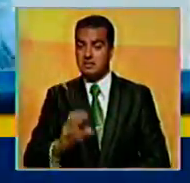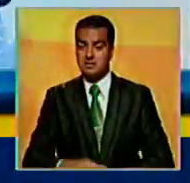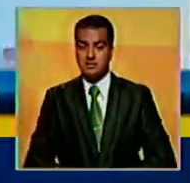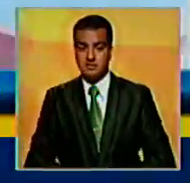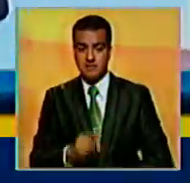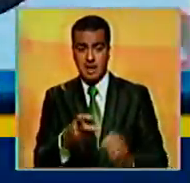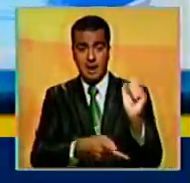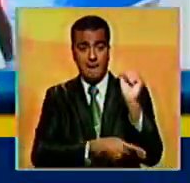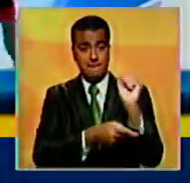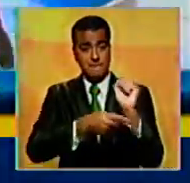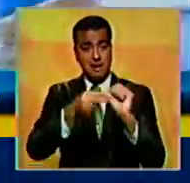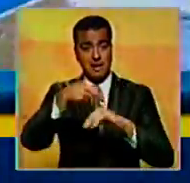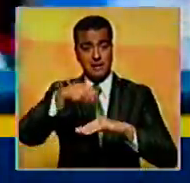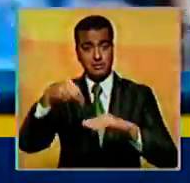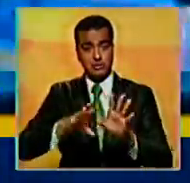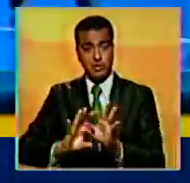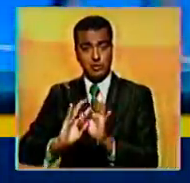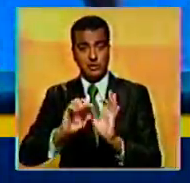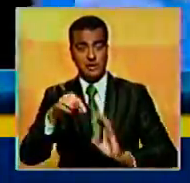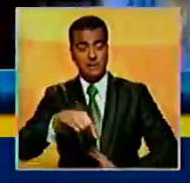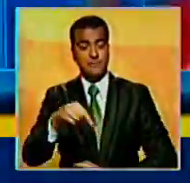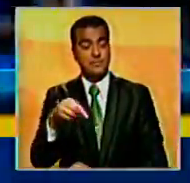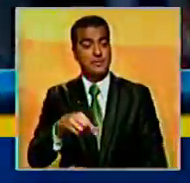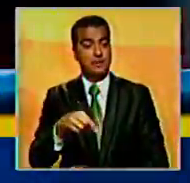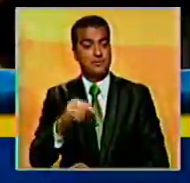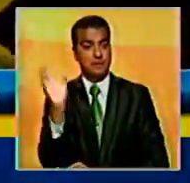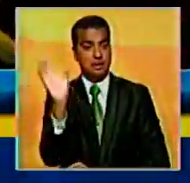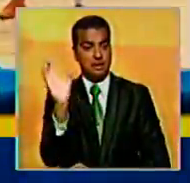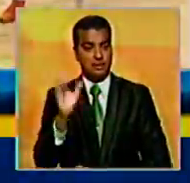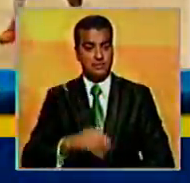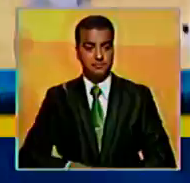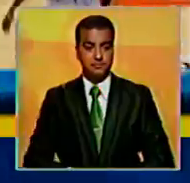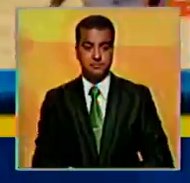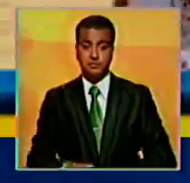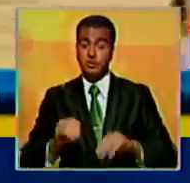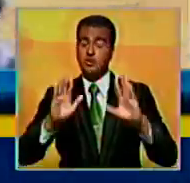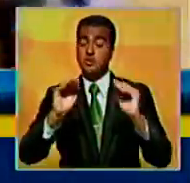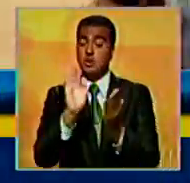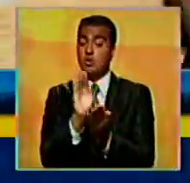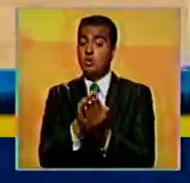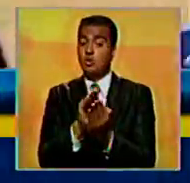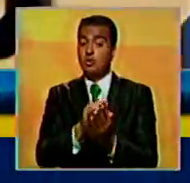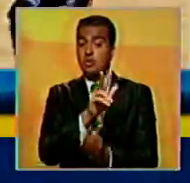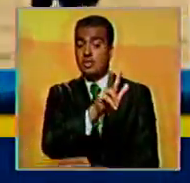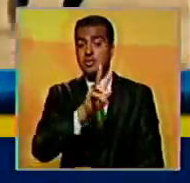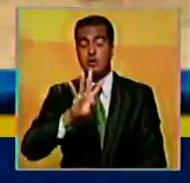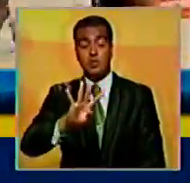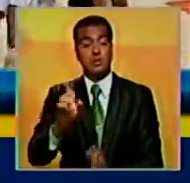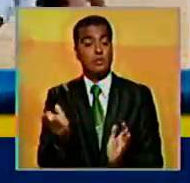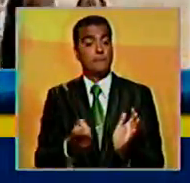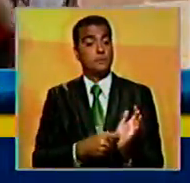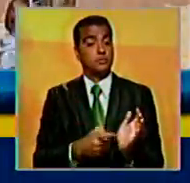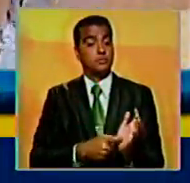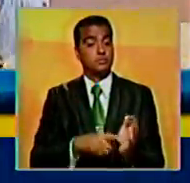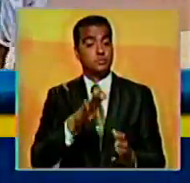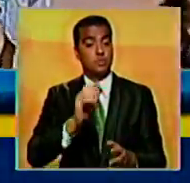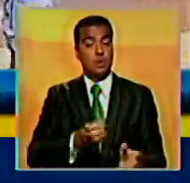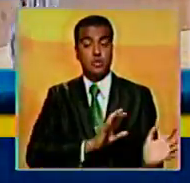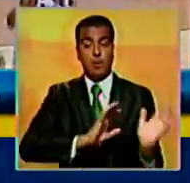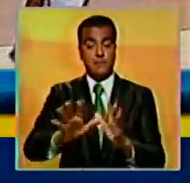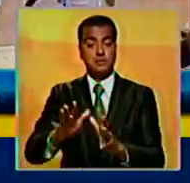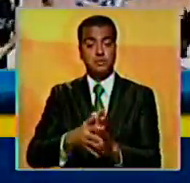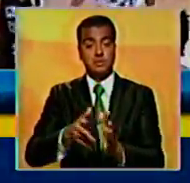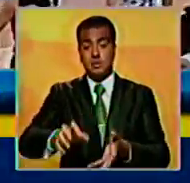104-96 en el Parque Naciones Unidas del Paraíso, acá en Caracas. Andre Emmett se despidió de la afición sauria con 34 puntos, 4 rebotes y